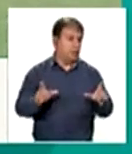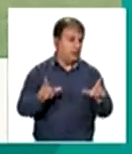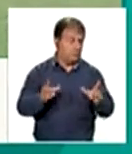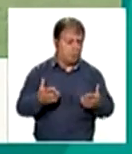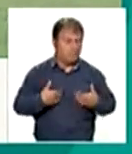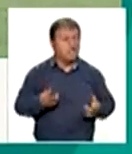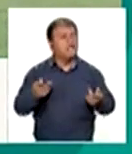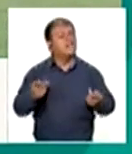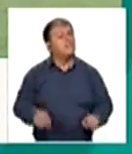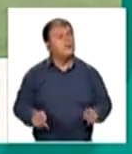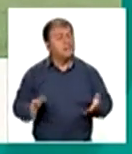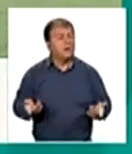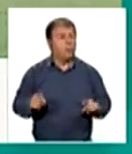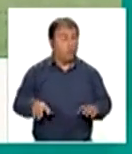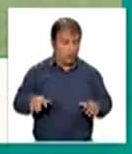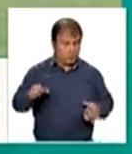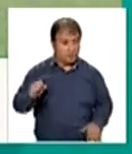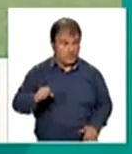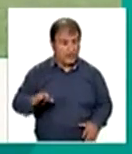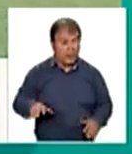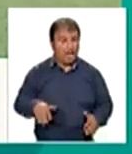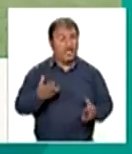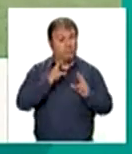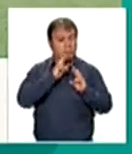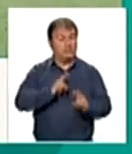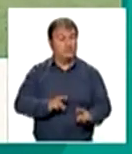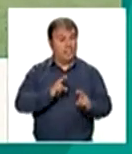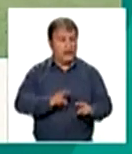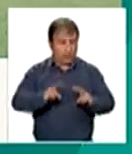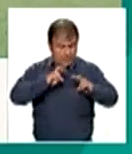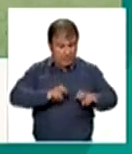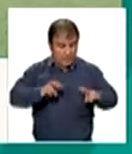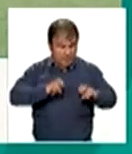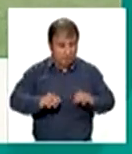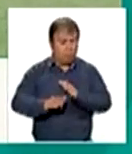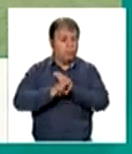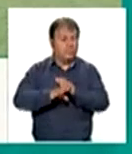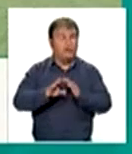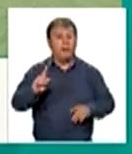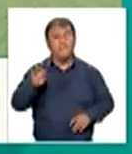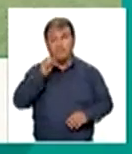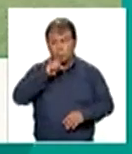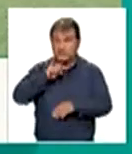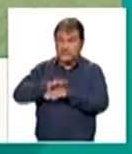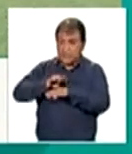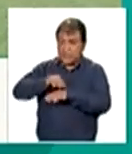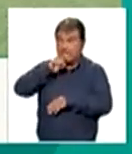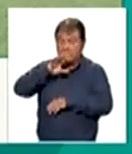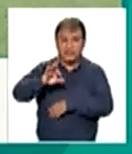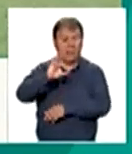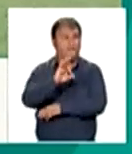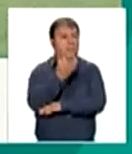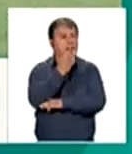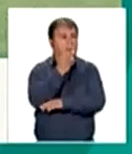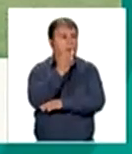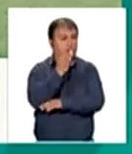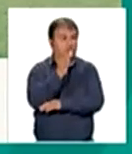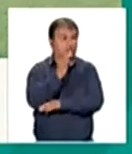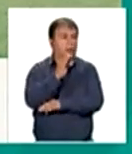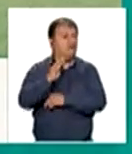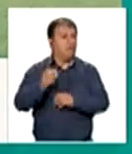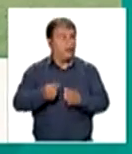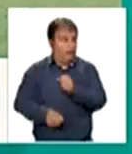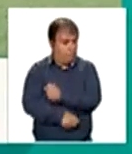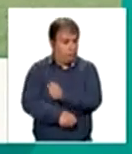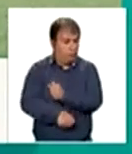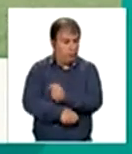que pasa, por ejemplo, cuando existe un resultado analítico adverso? Primero se le comunica a la Federación de Fútbol,